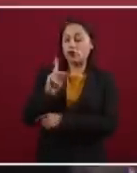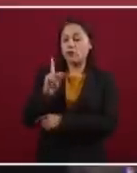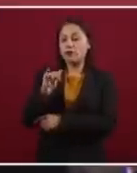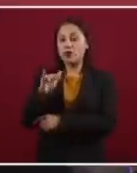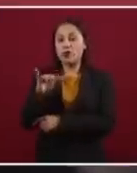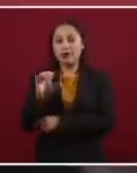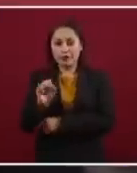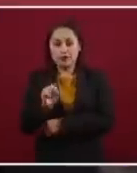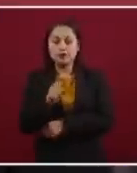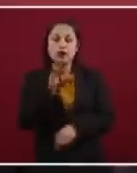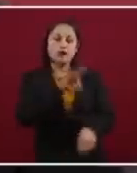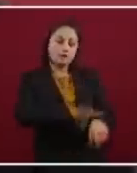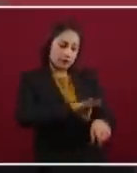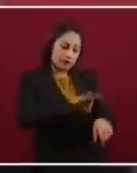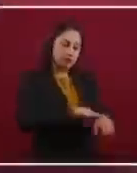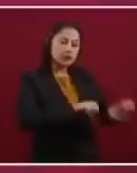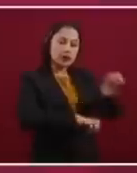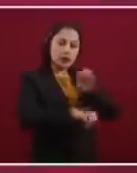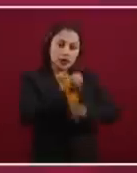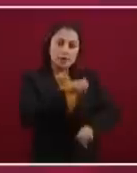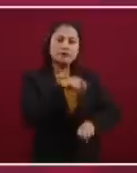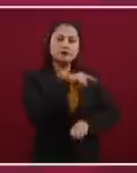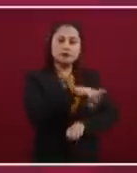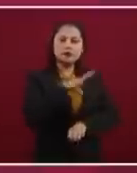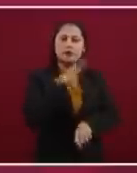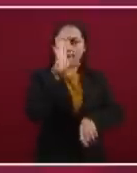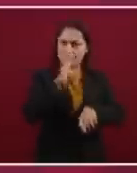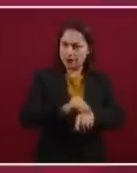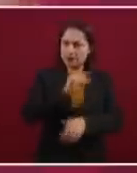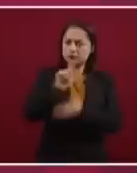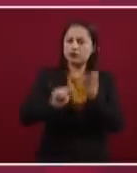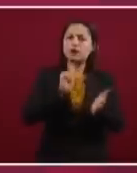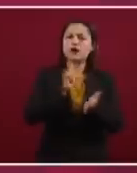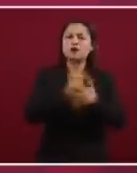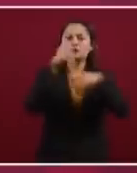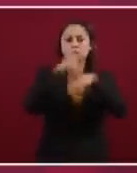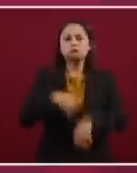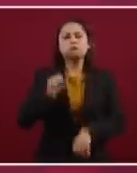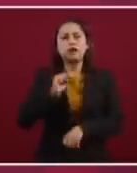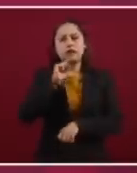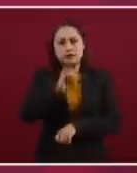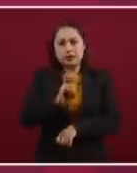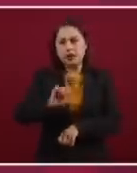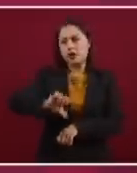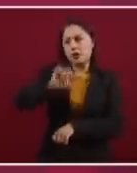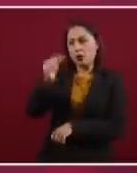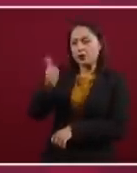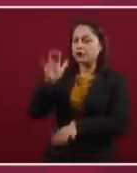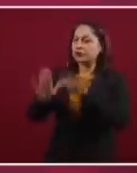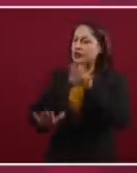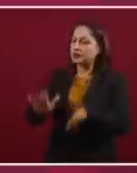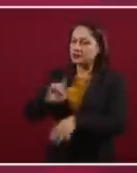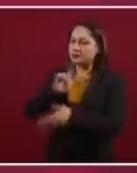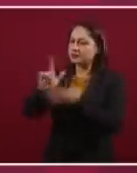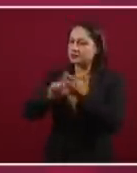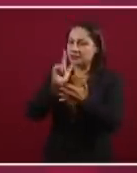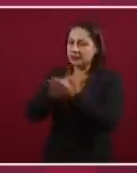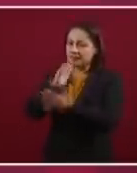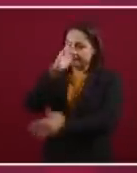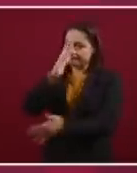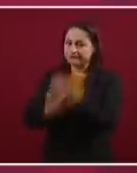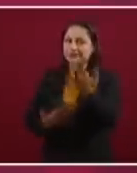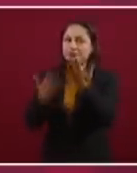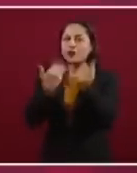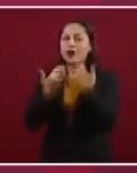legal otros tienen una producción no legal pero en ambos casos contribuyen al gran mercado global